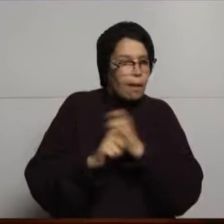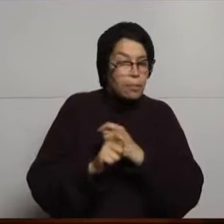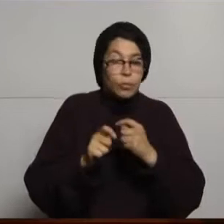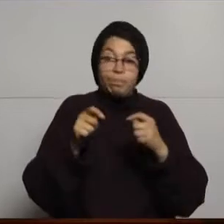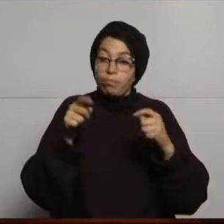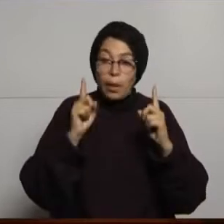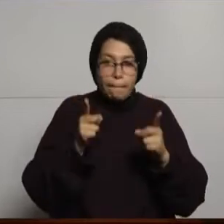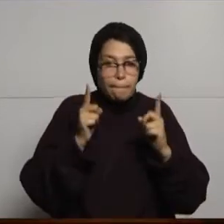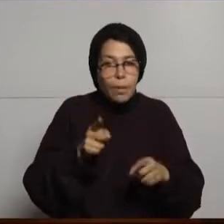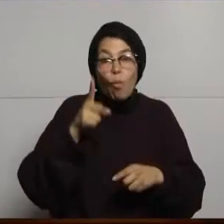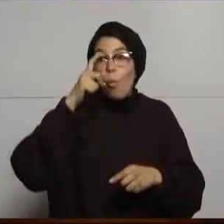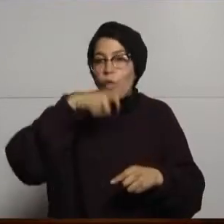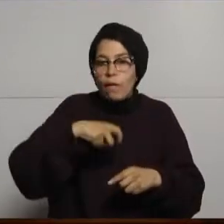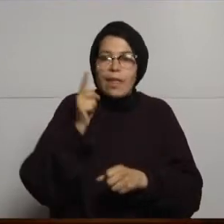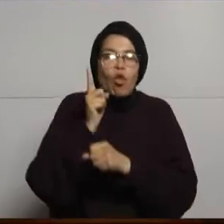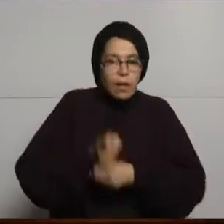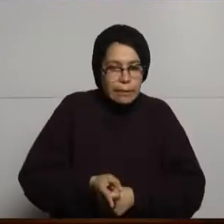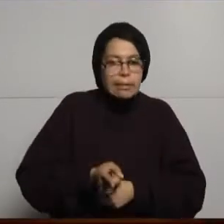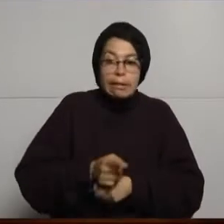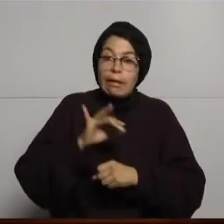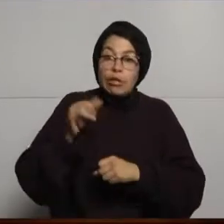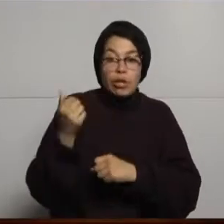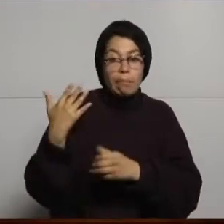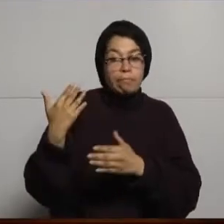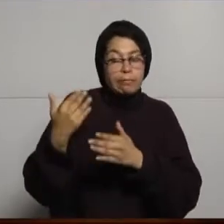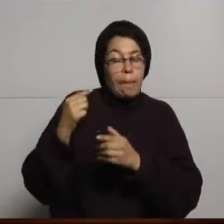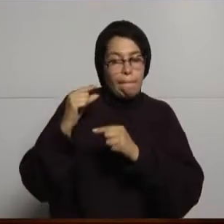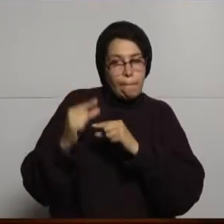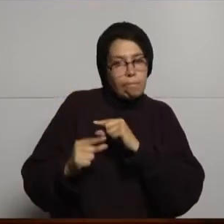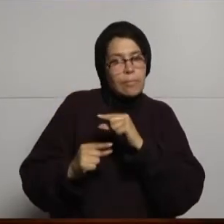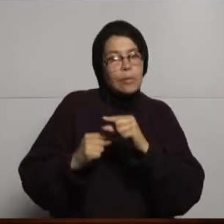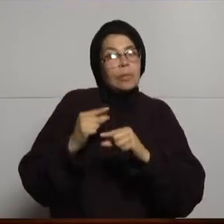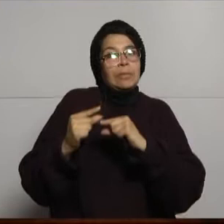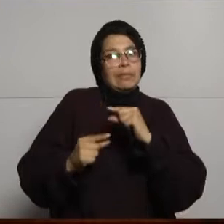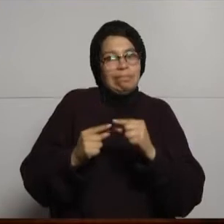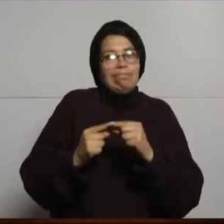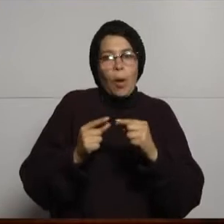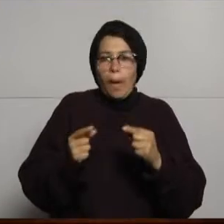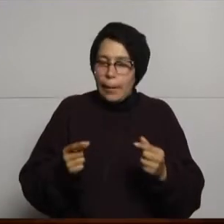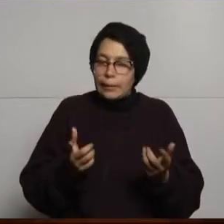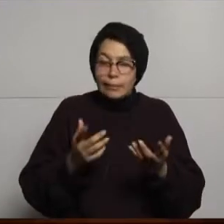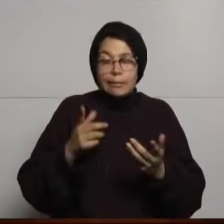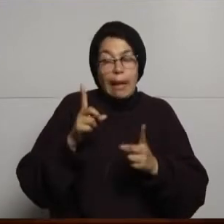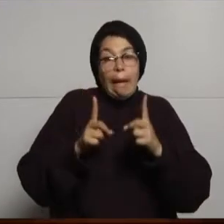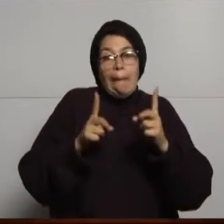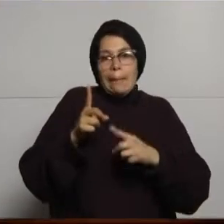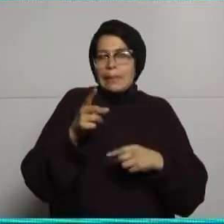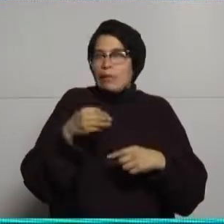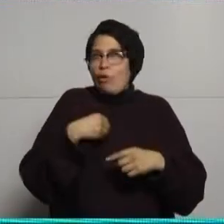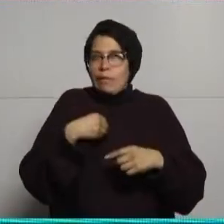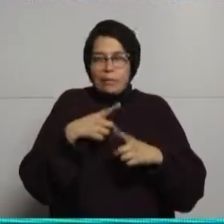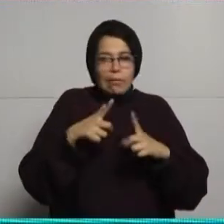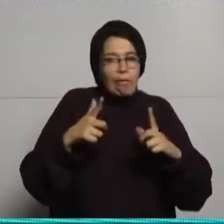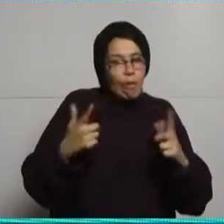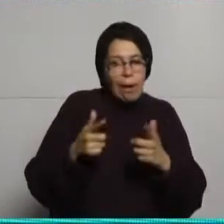algo que ha hecho en este tiempo, de a poco, porque bueno, siempre hay alguna desconfianza inicial, los